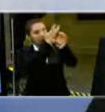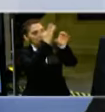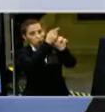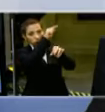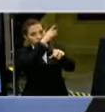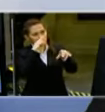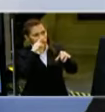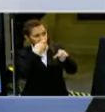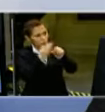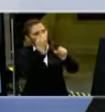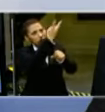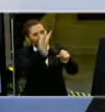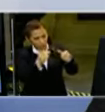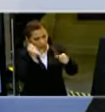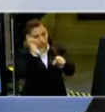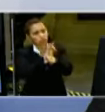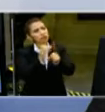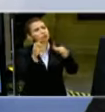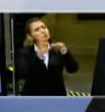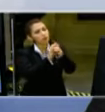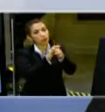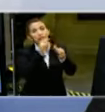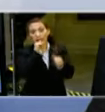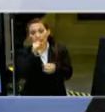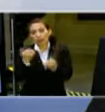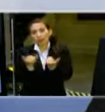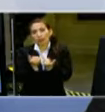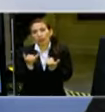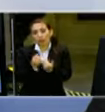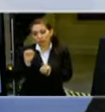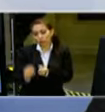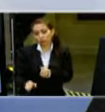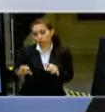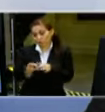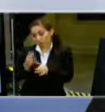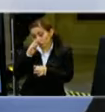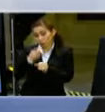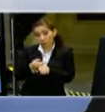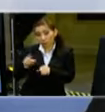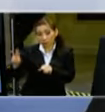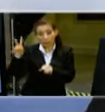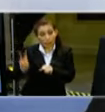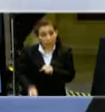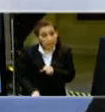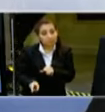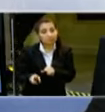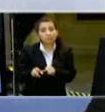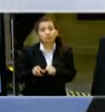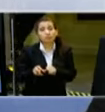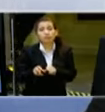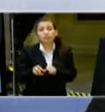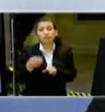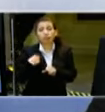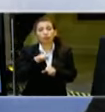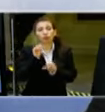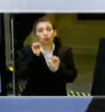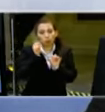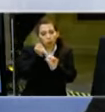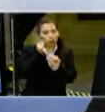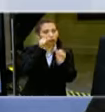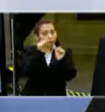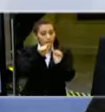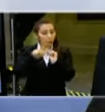sea corresponsable en el tema de seguridad, tenemos que hacerlo hacia el sur. Y ahí la verdad de las cosas es que estamos poco atentos